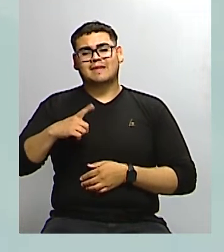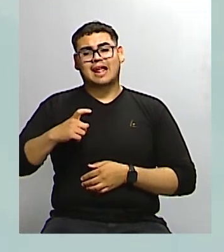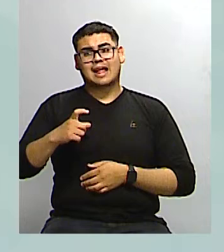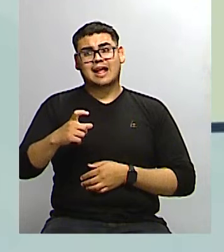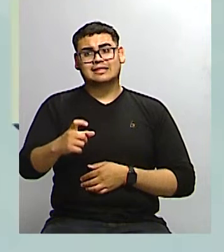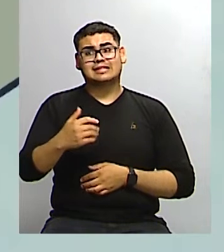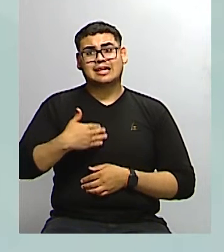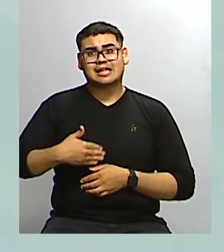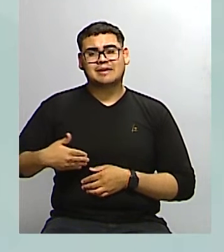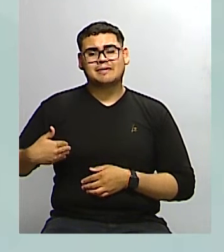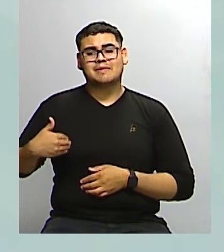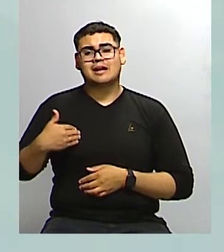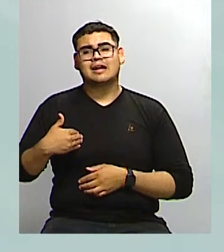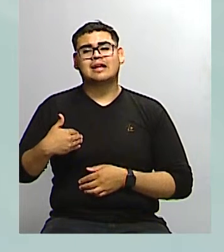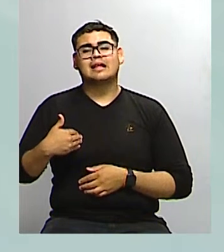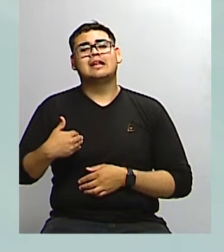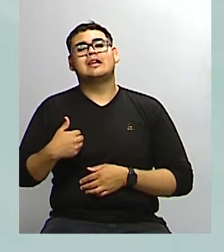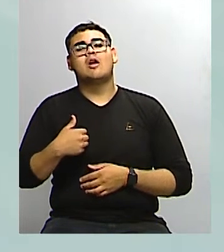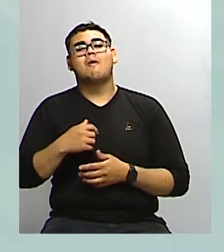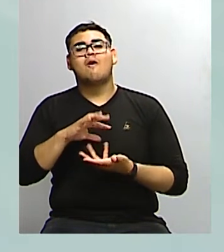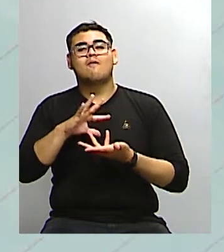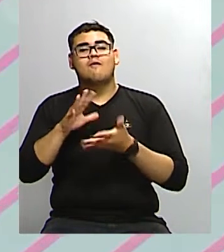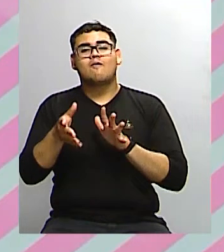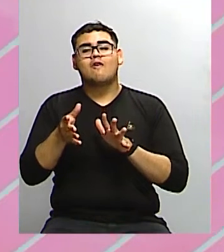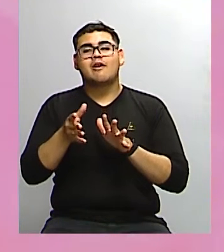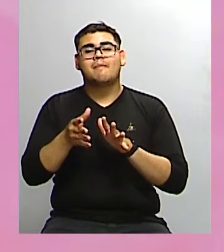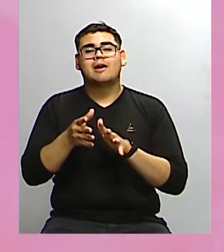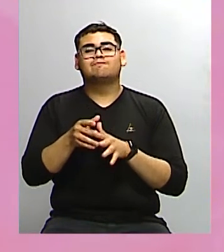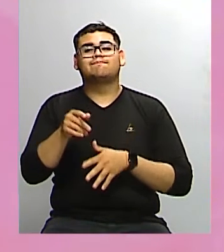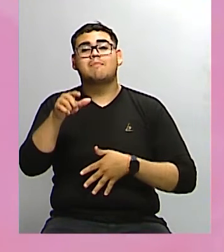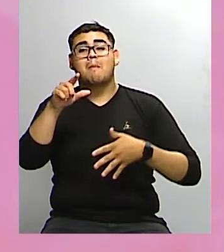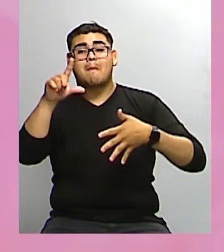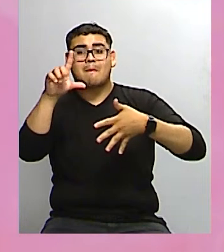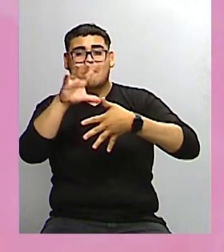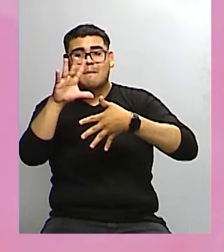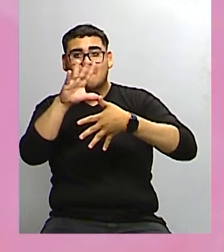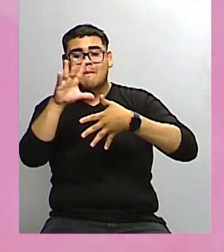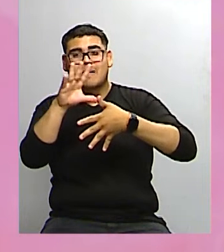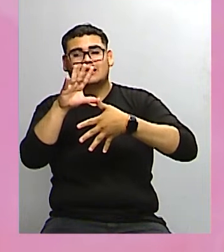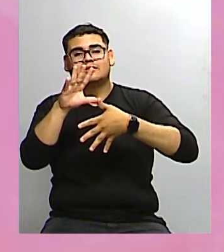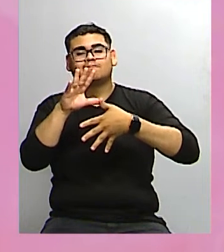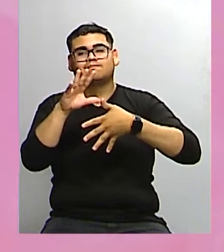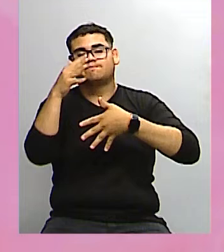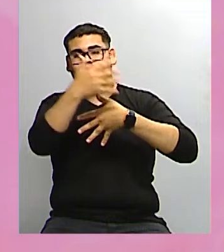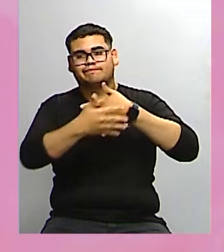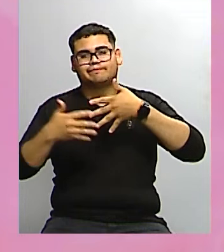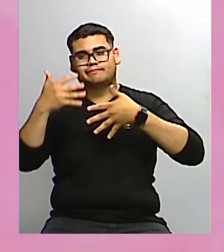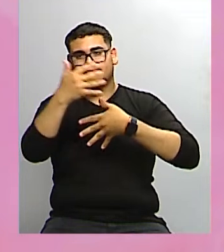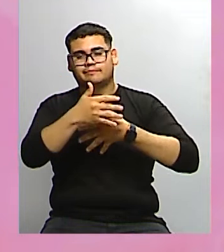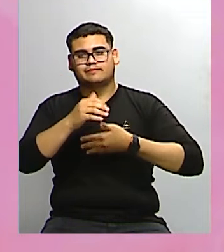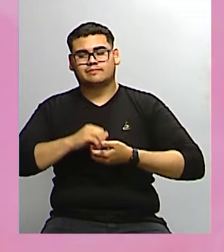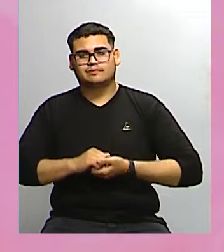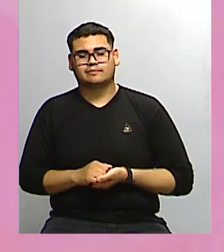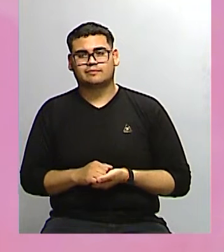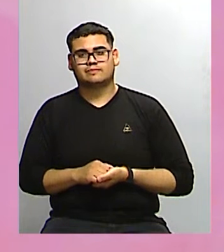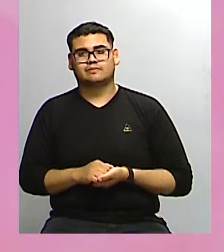las sociedades occidentales, de los países industrializados, en los cuales el